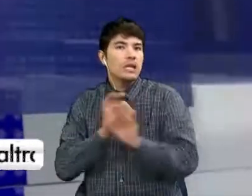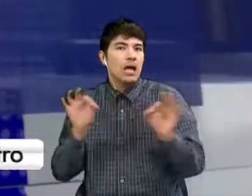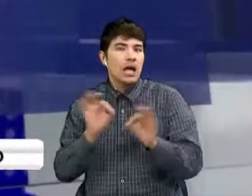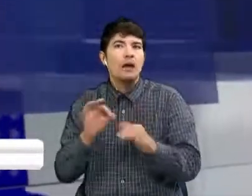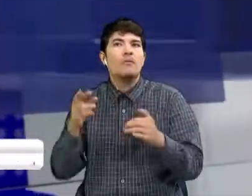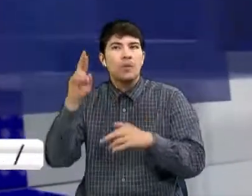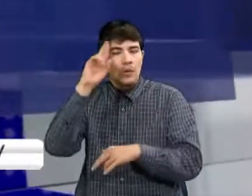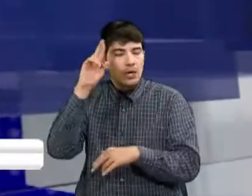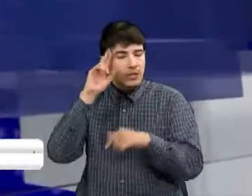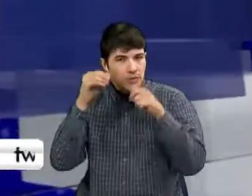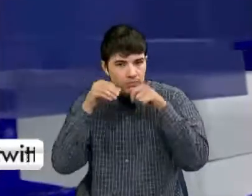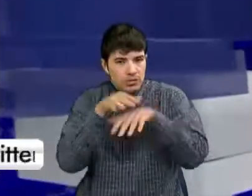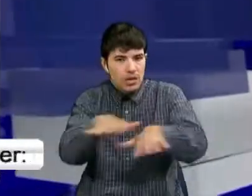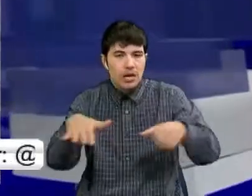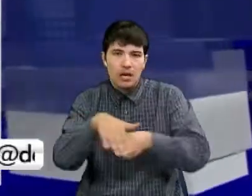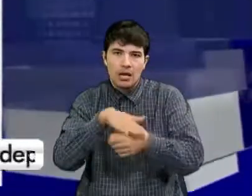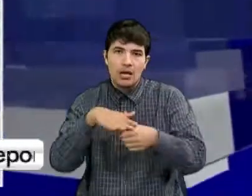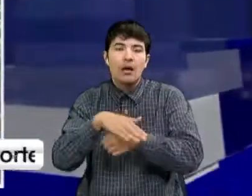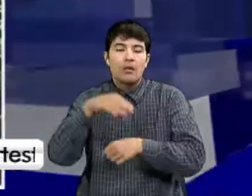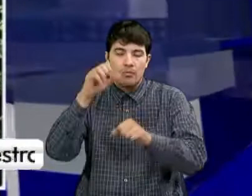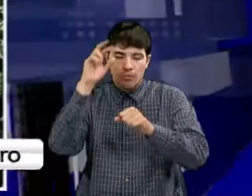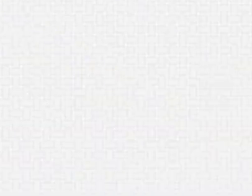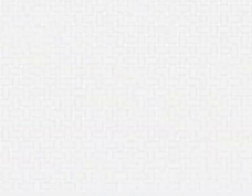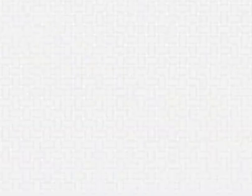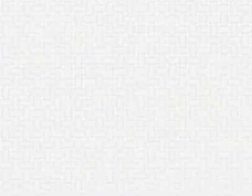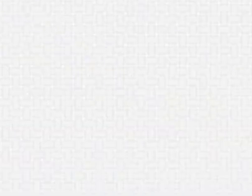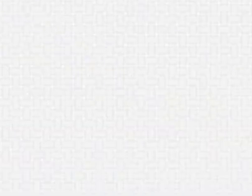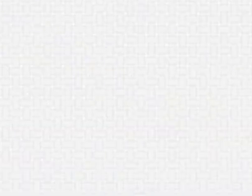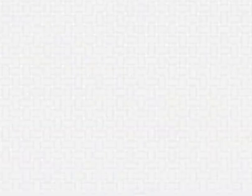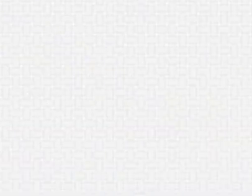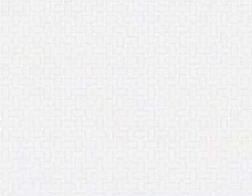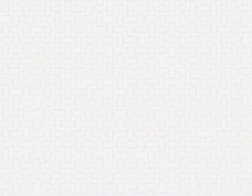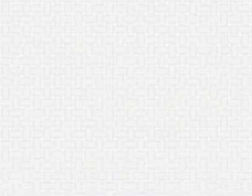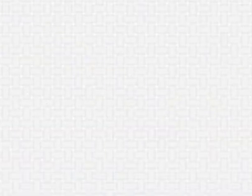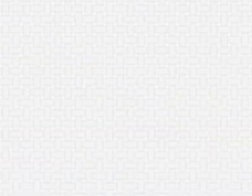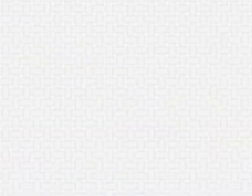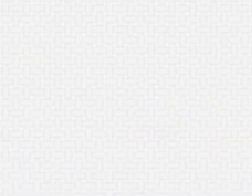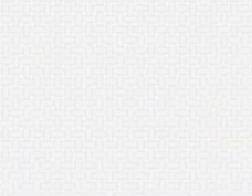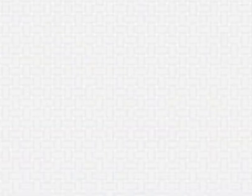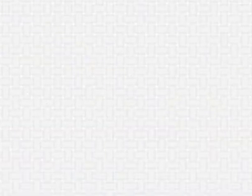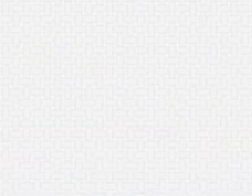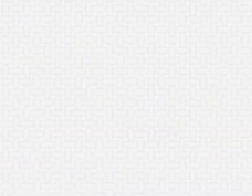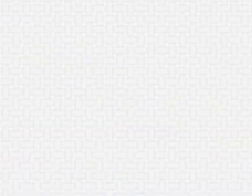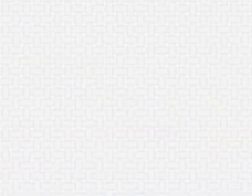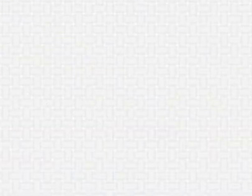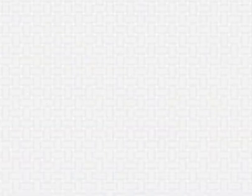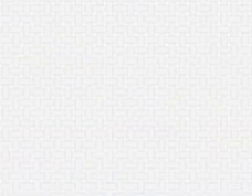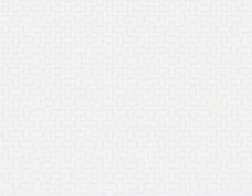conocimiento la situación para evitar una tragedia. Canaltro.com